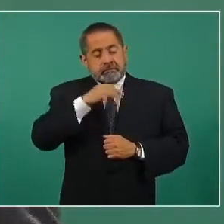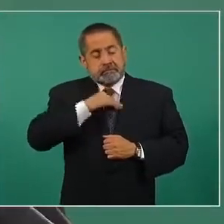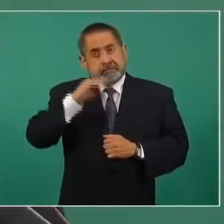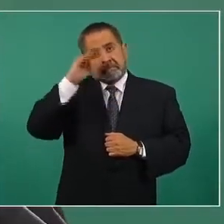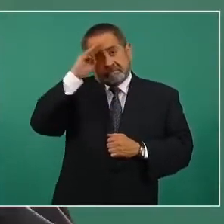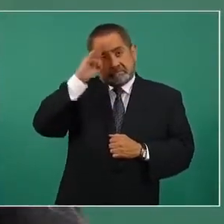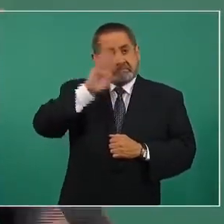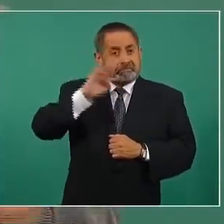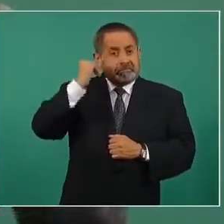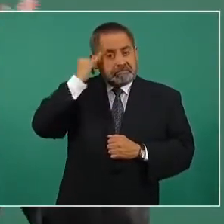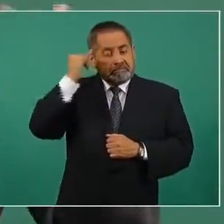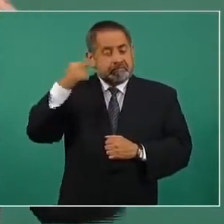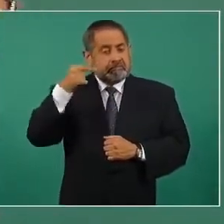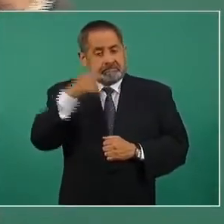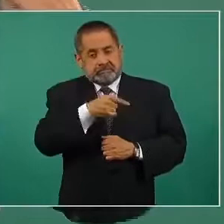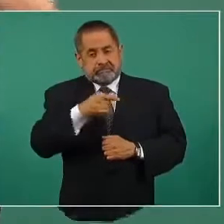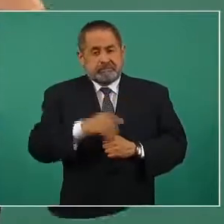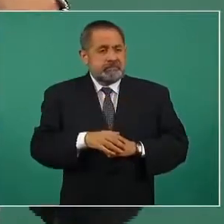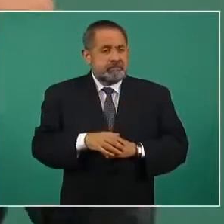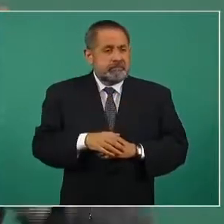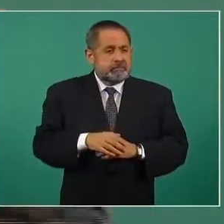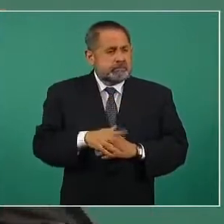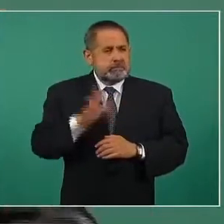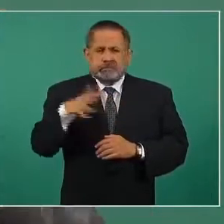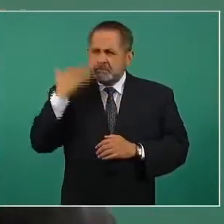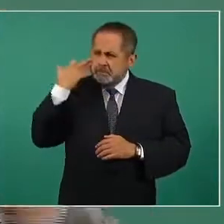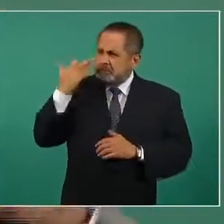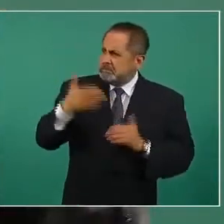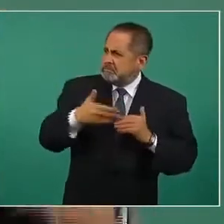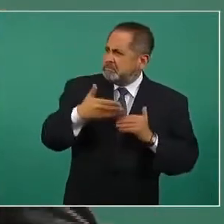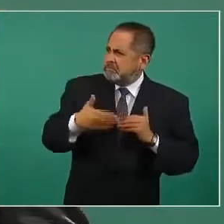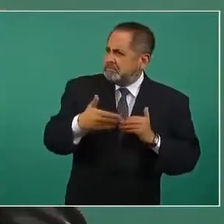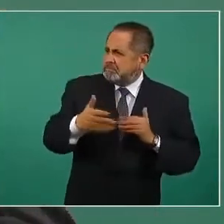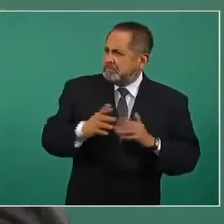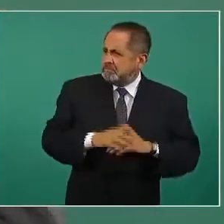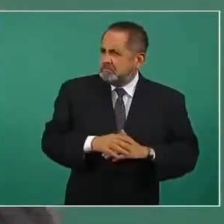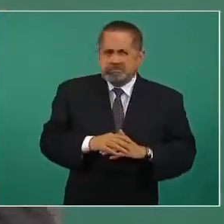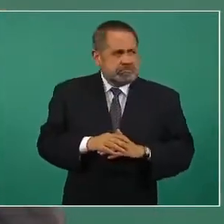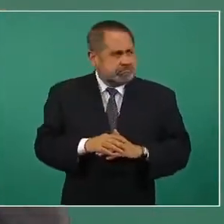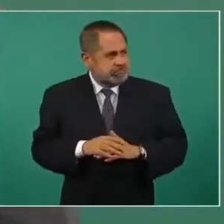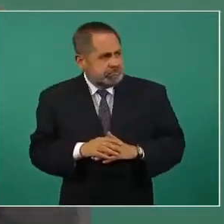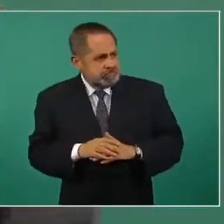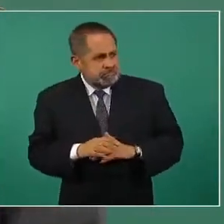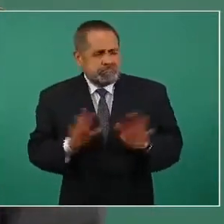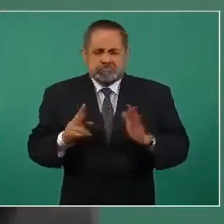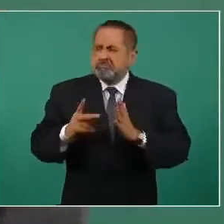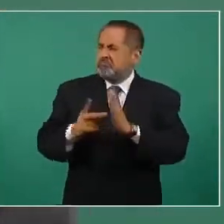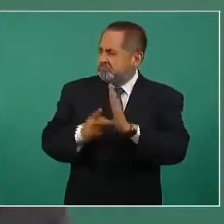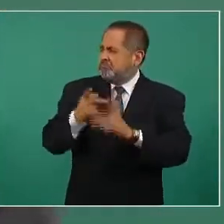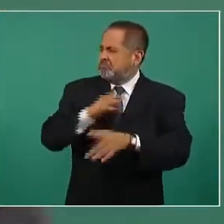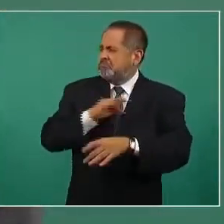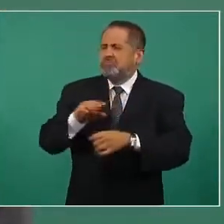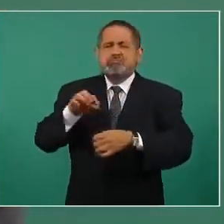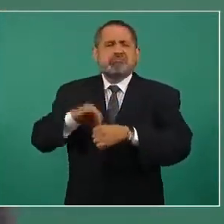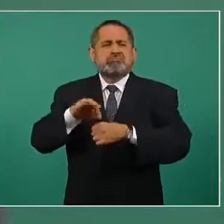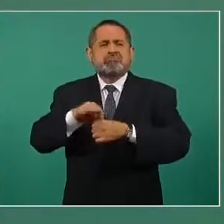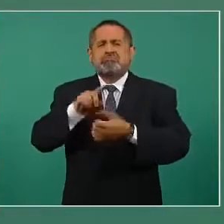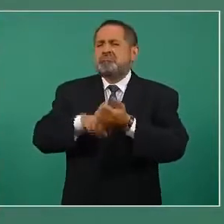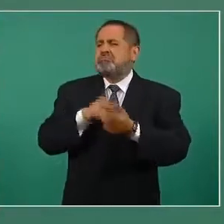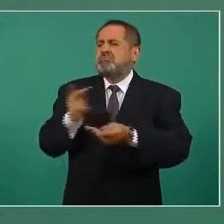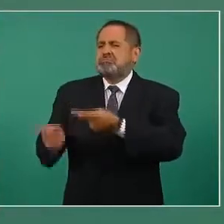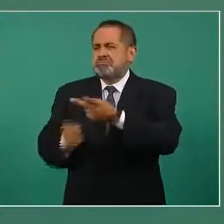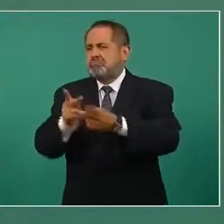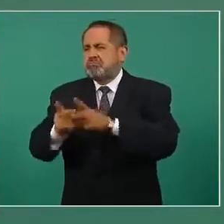de que ya transcurrido un tiempo podía convocar a un referéndum, a un